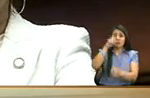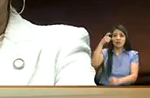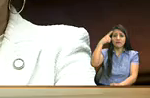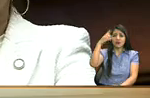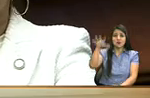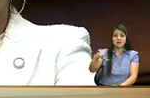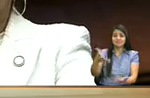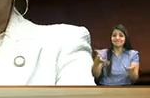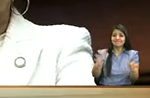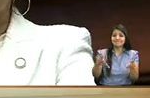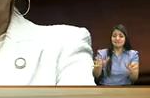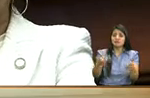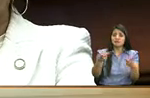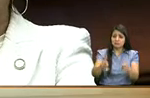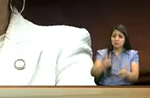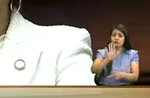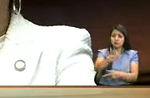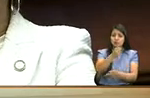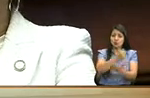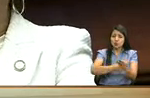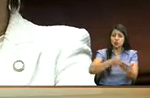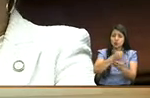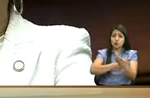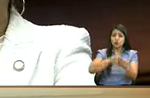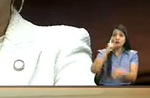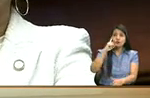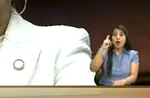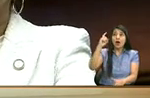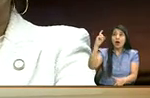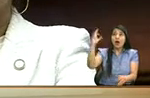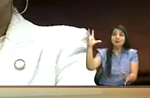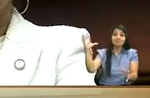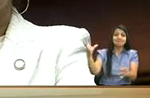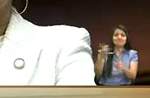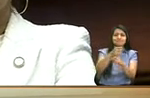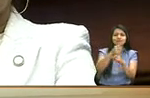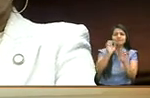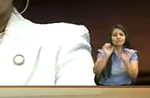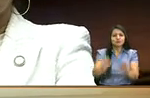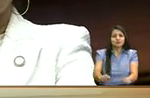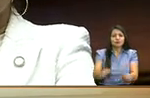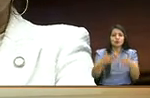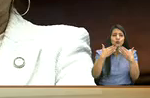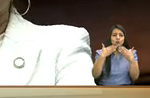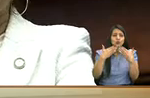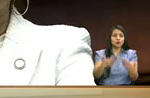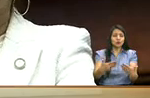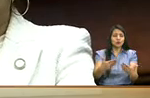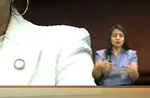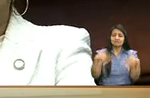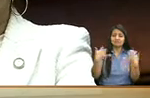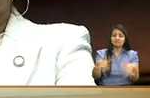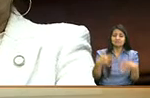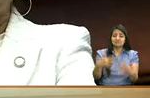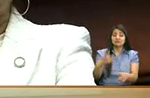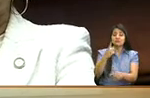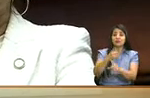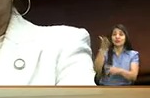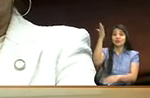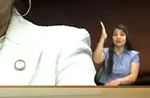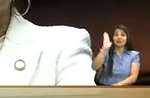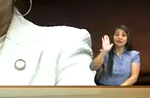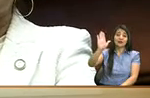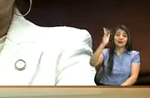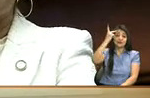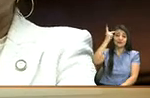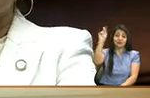y su lucha para alcanzar sus sueños deportivos. Y Dios ha querido que